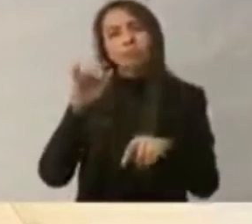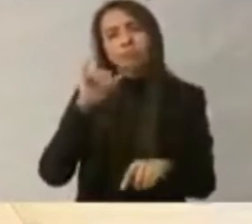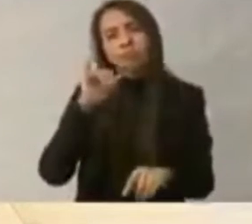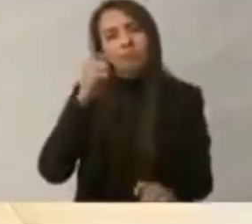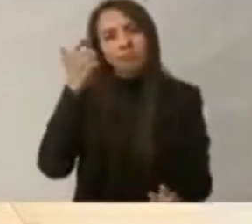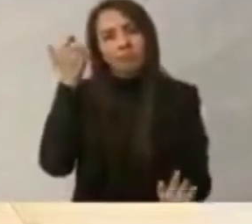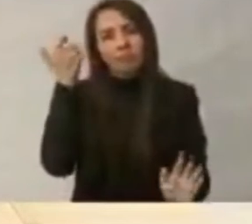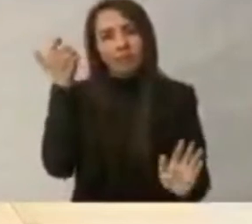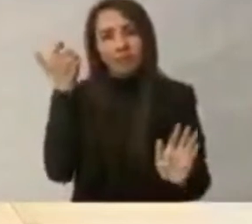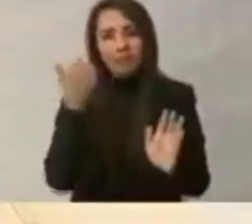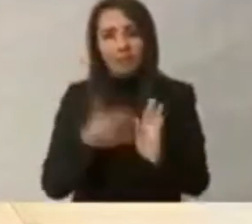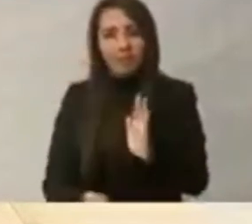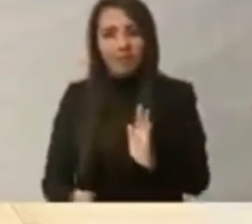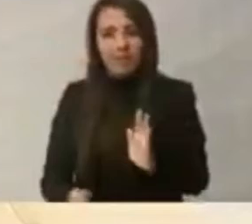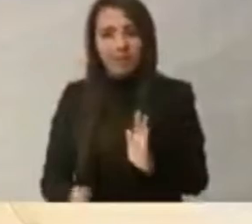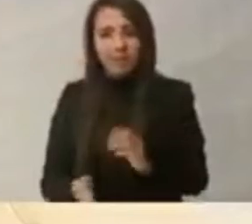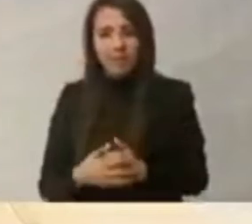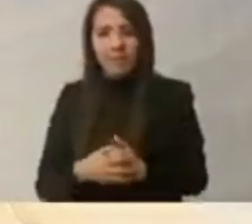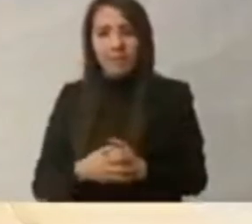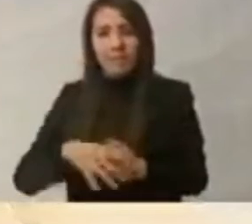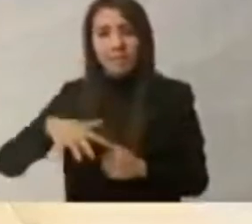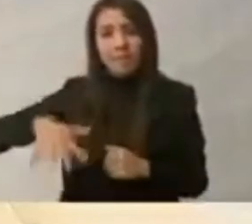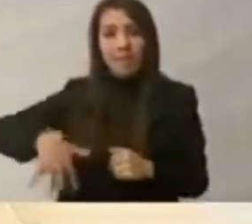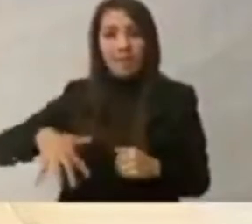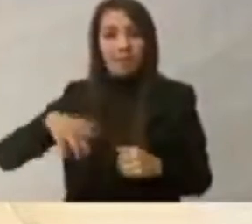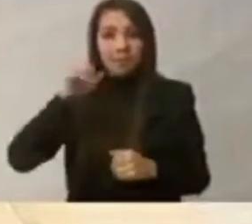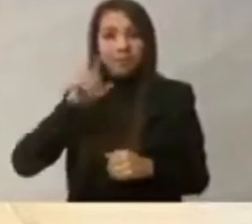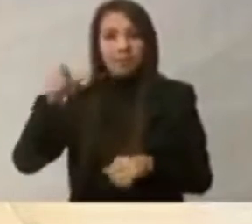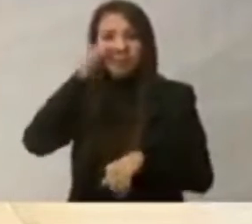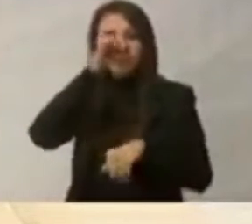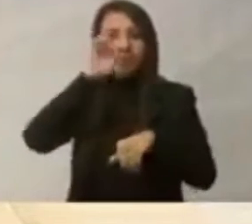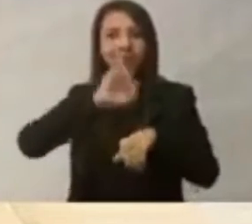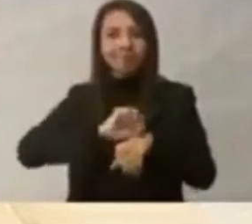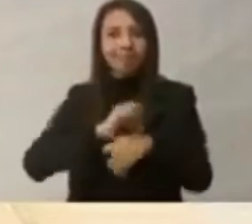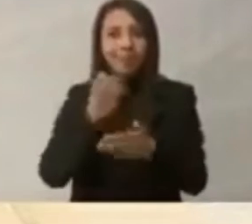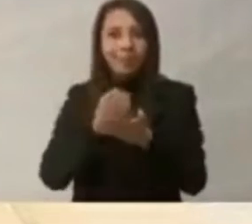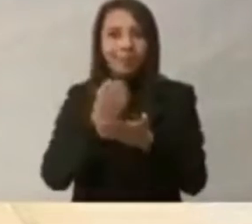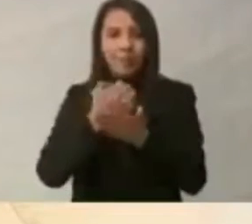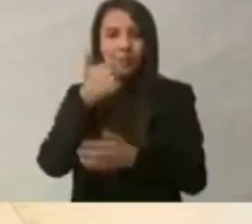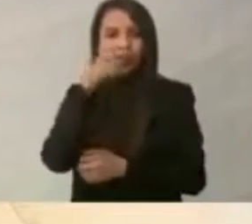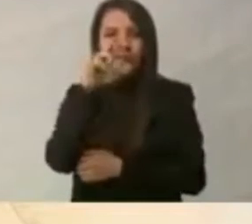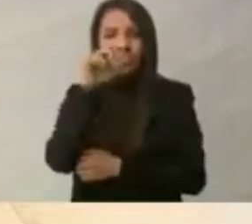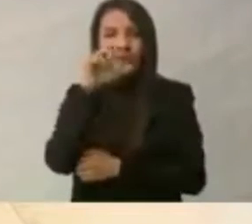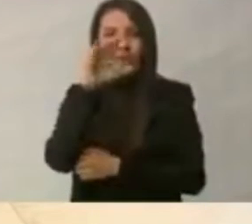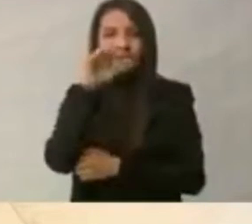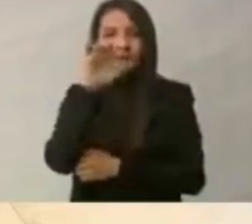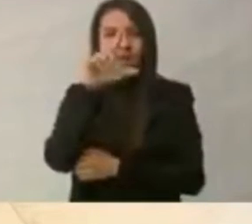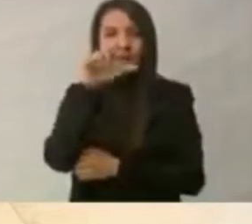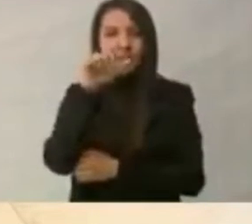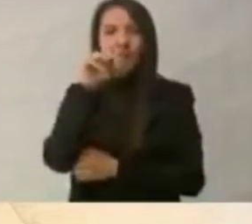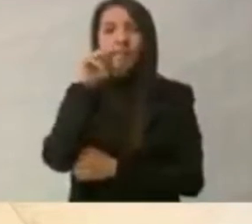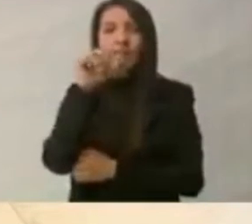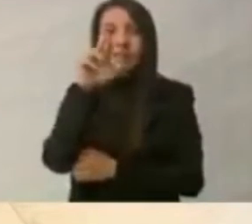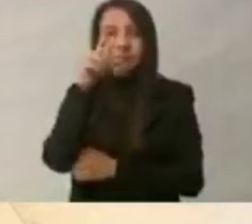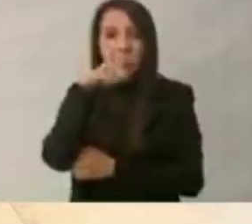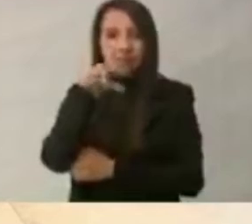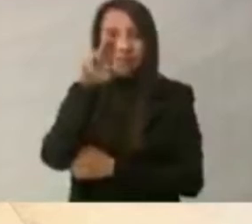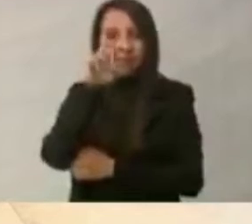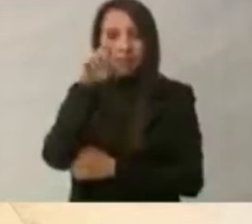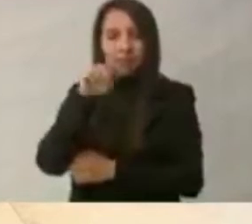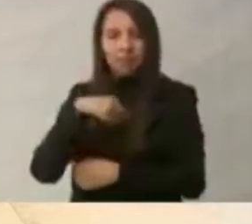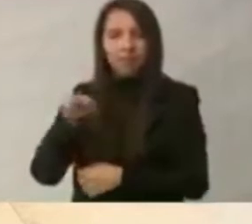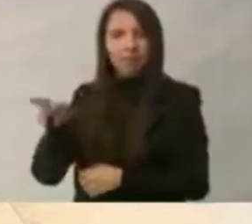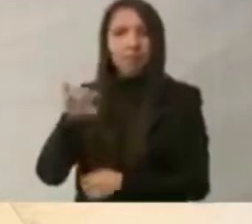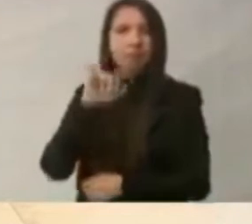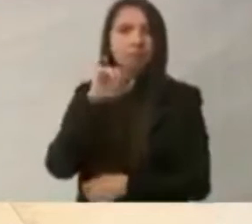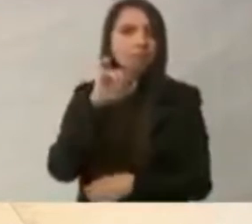aquí planteó la secretaria de Economía, Graciela Márquez, que es lo que considero también muy importante, el que se